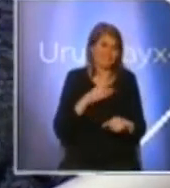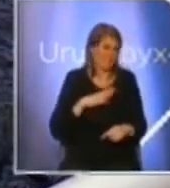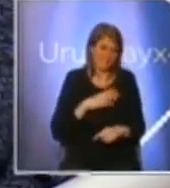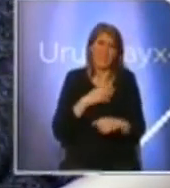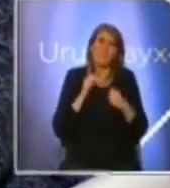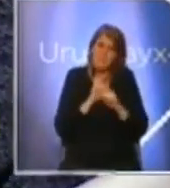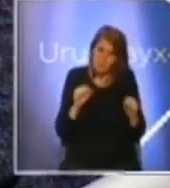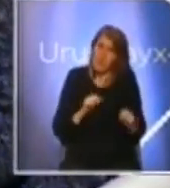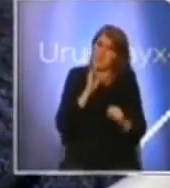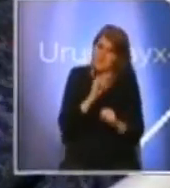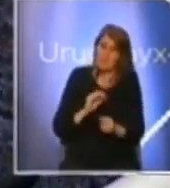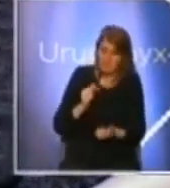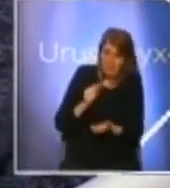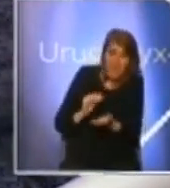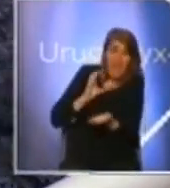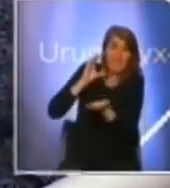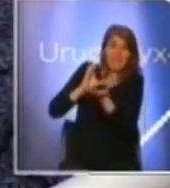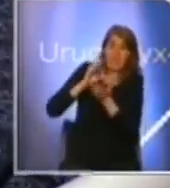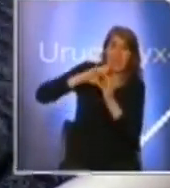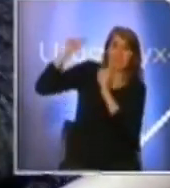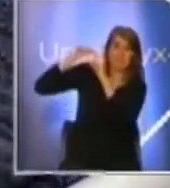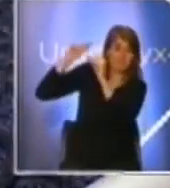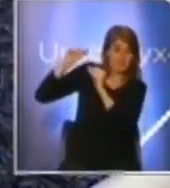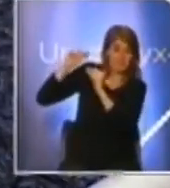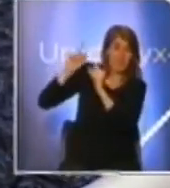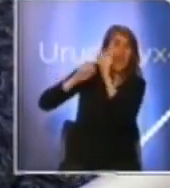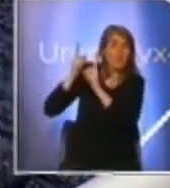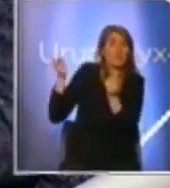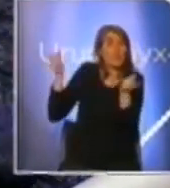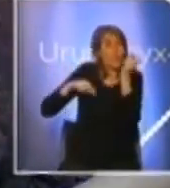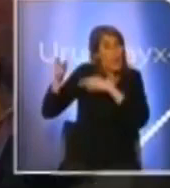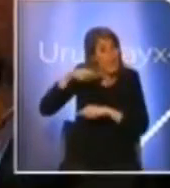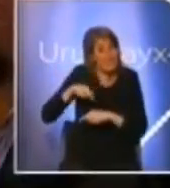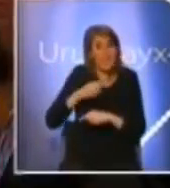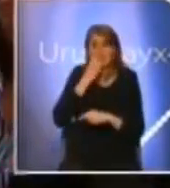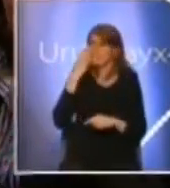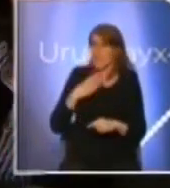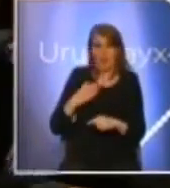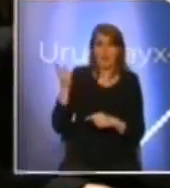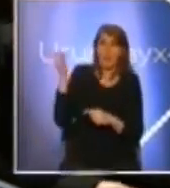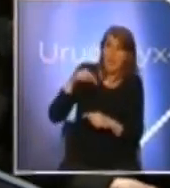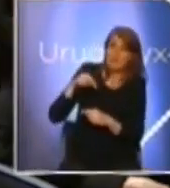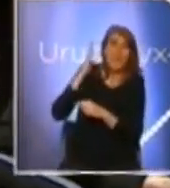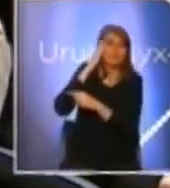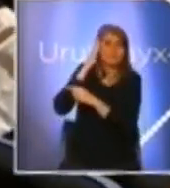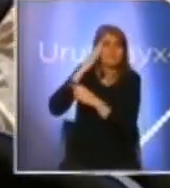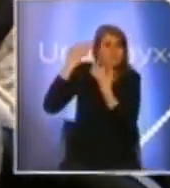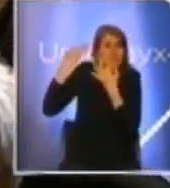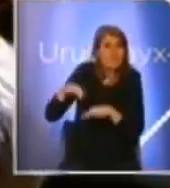inversión, porque aun cuando no todos vuelven, los que sí lo hacen, esos marcan la diferencia,